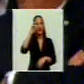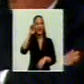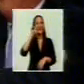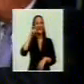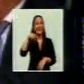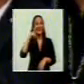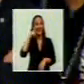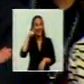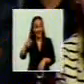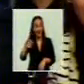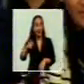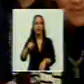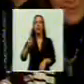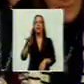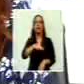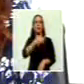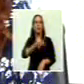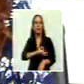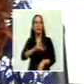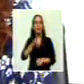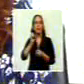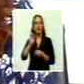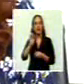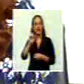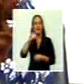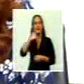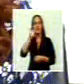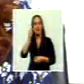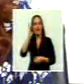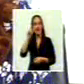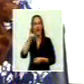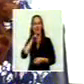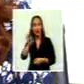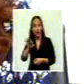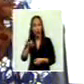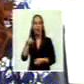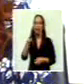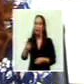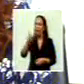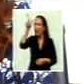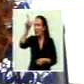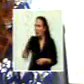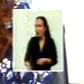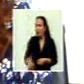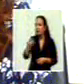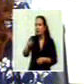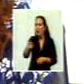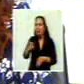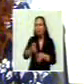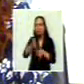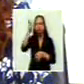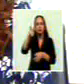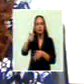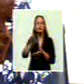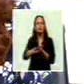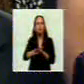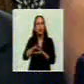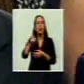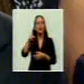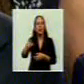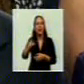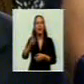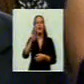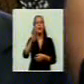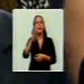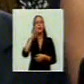recibido el premio Jorge Sábato, es un experto en plantas de biodiesel. A título de